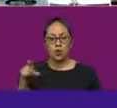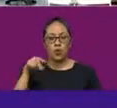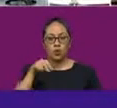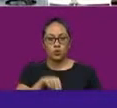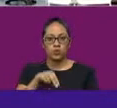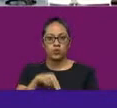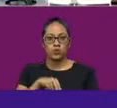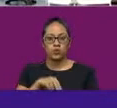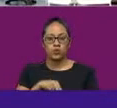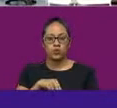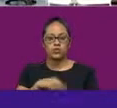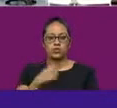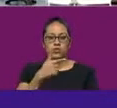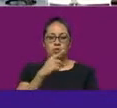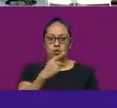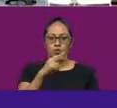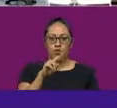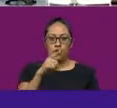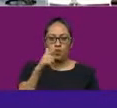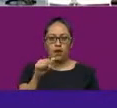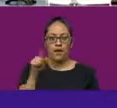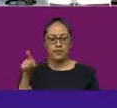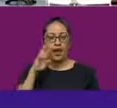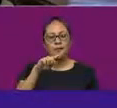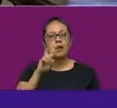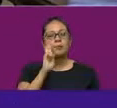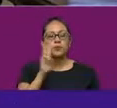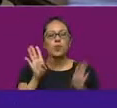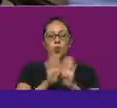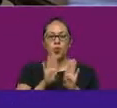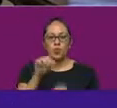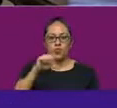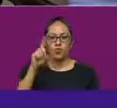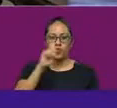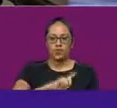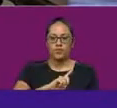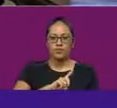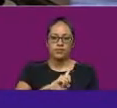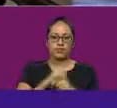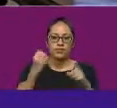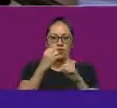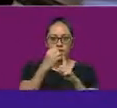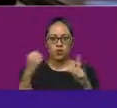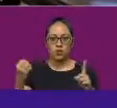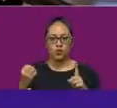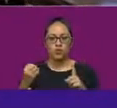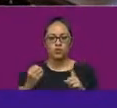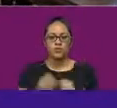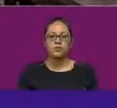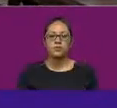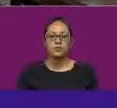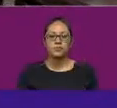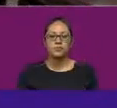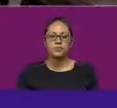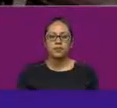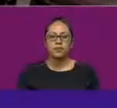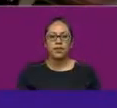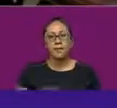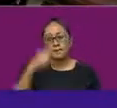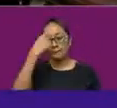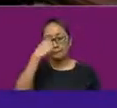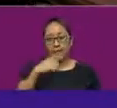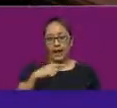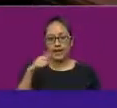Cantú Cuevas, informó que durante enero se vacunará al resto de los 20,000 trabajadores del sector de salud pública en la